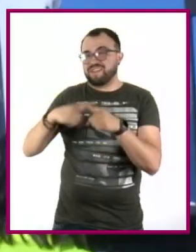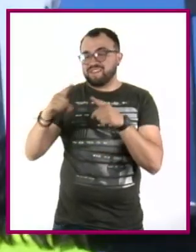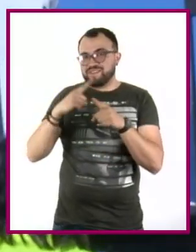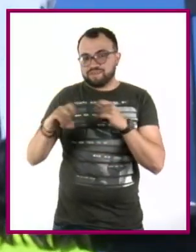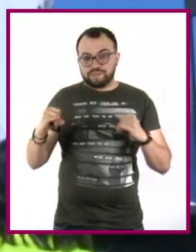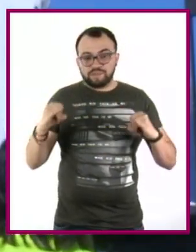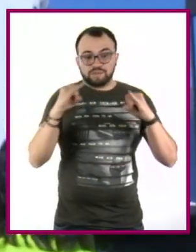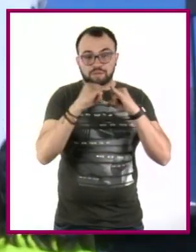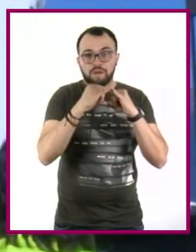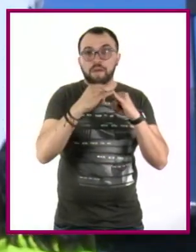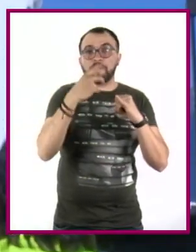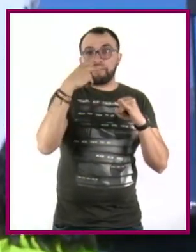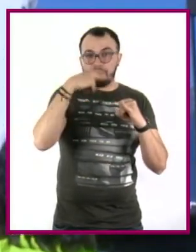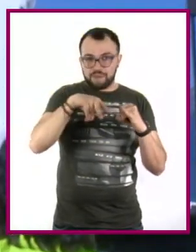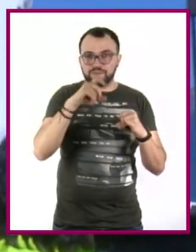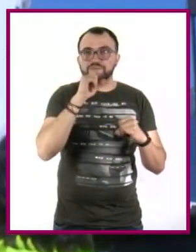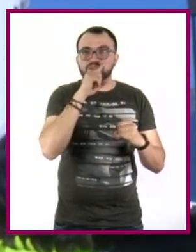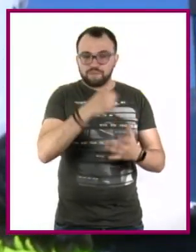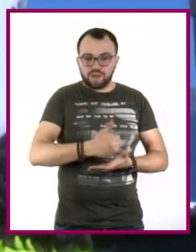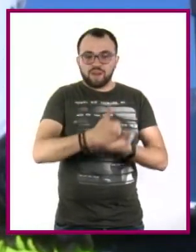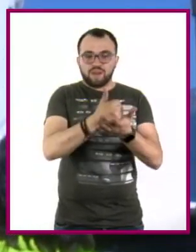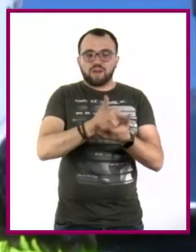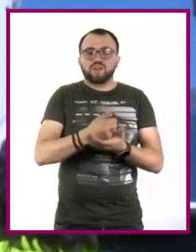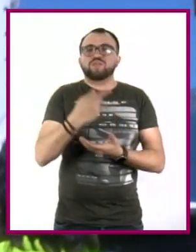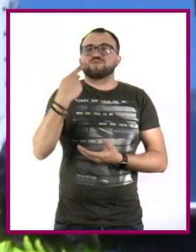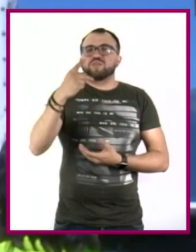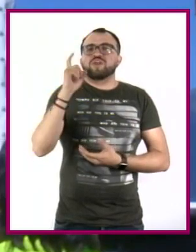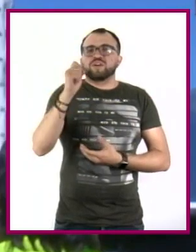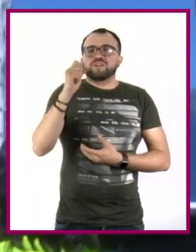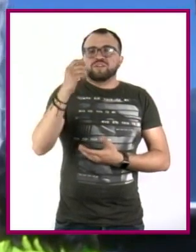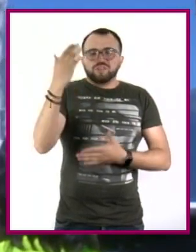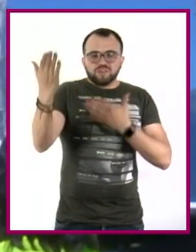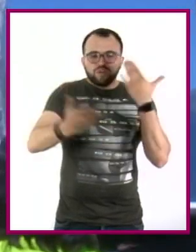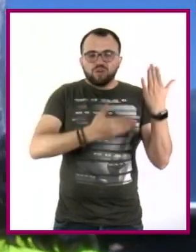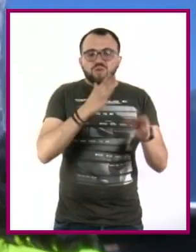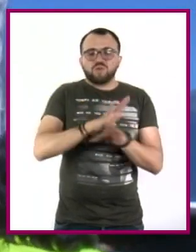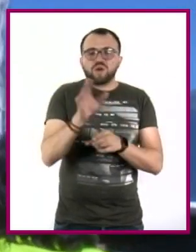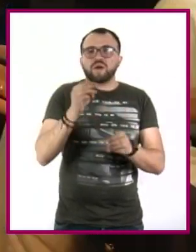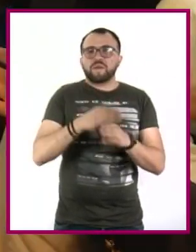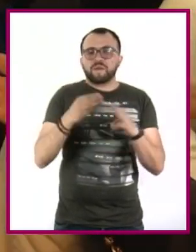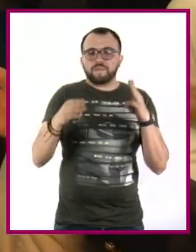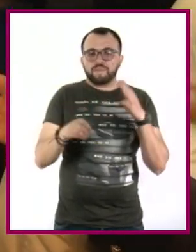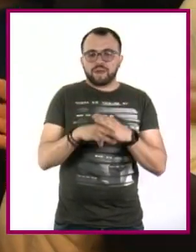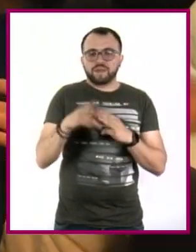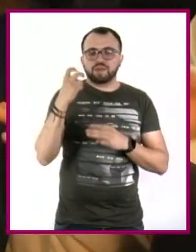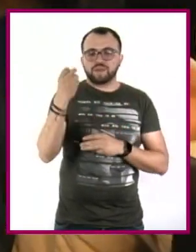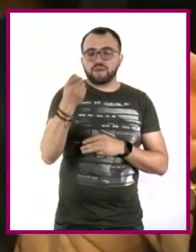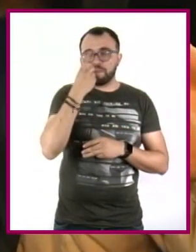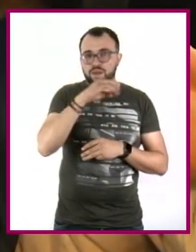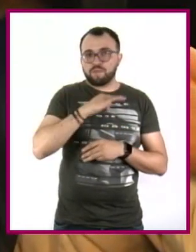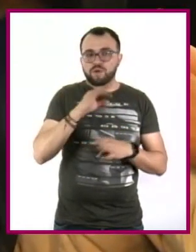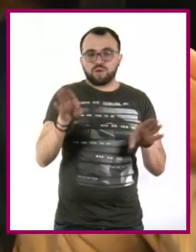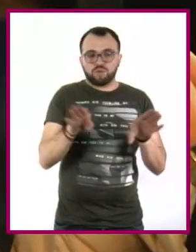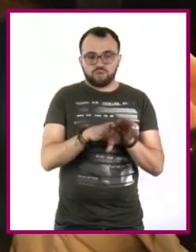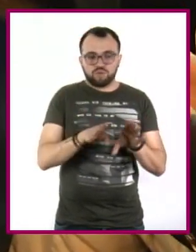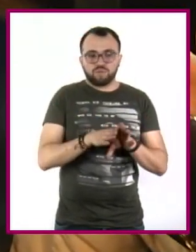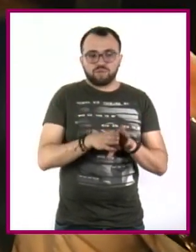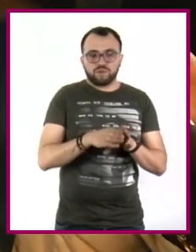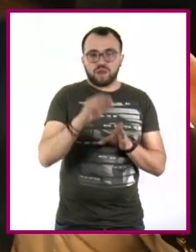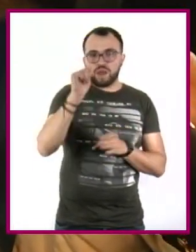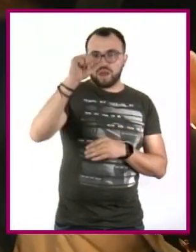se quedó atrás. Su misión fue estudiar uno de los materiales que se utilizaron para poner en funcionamiento